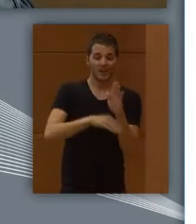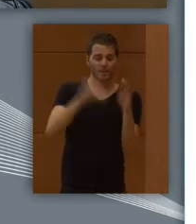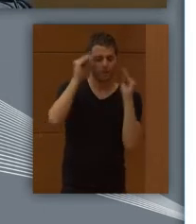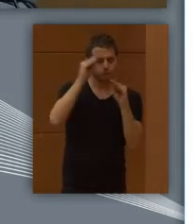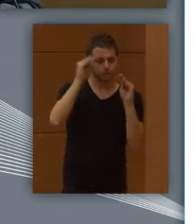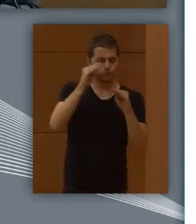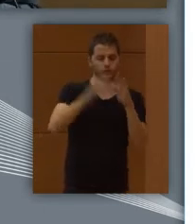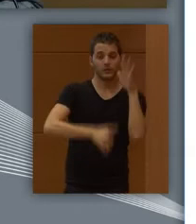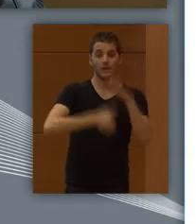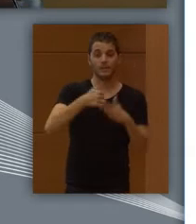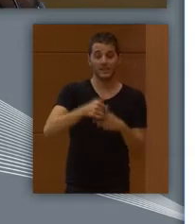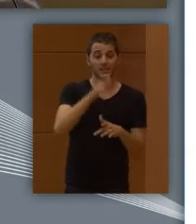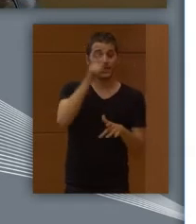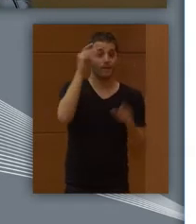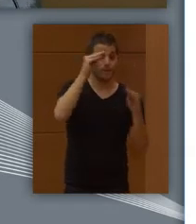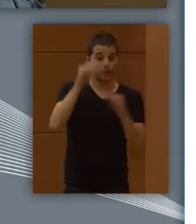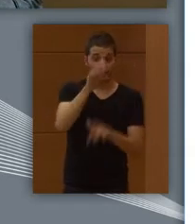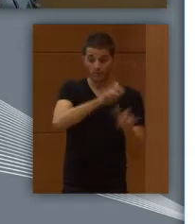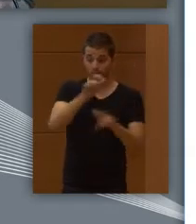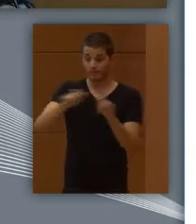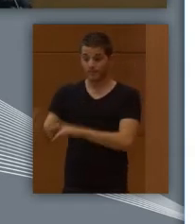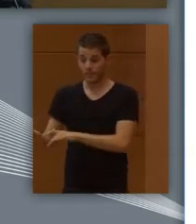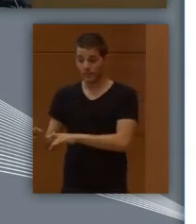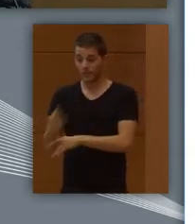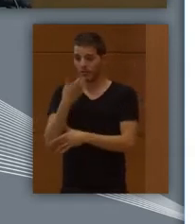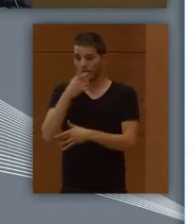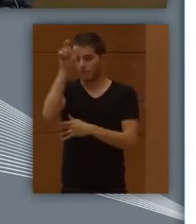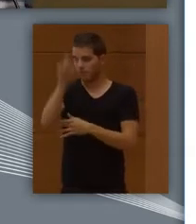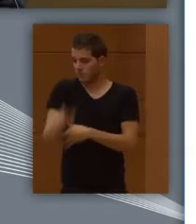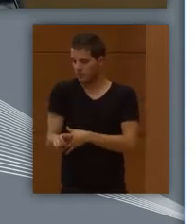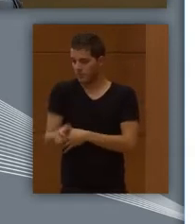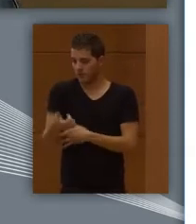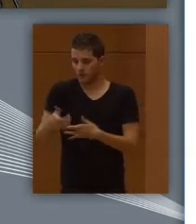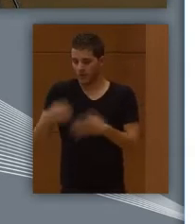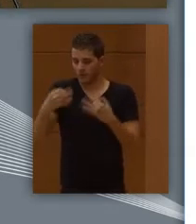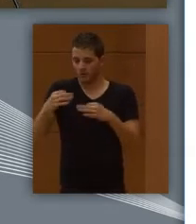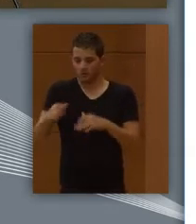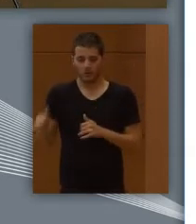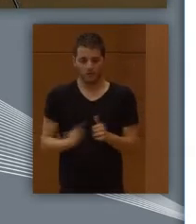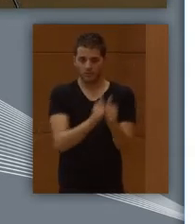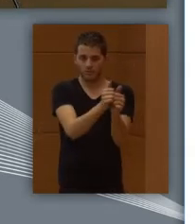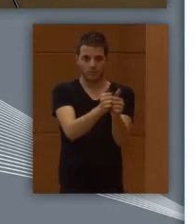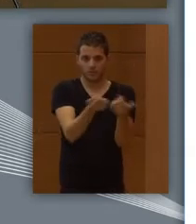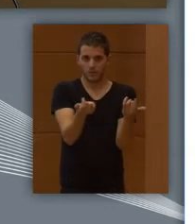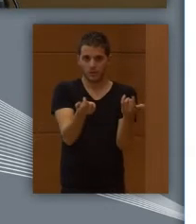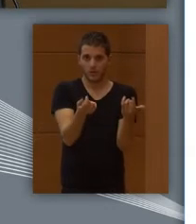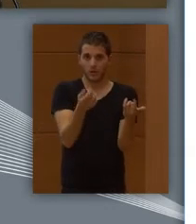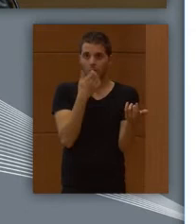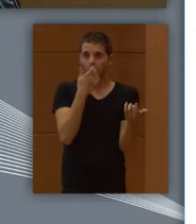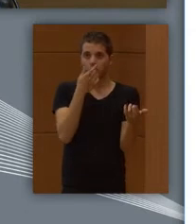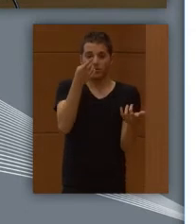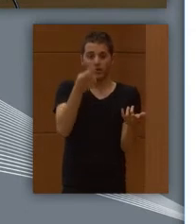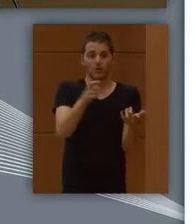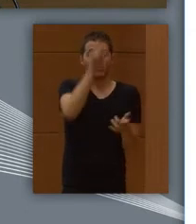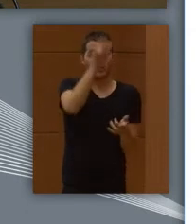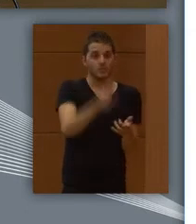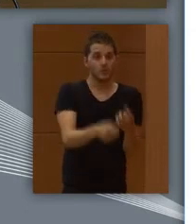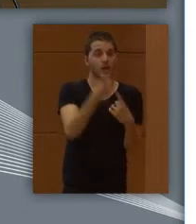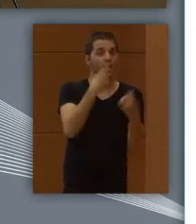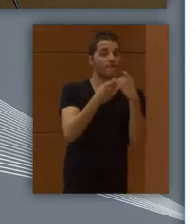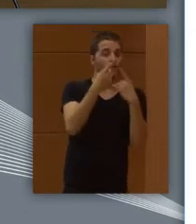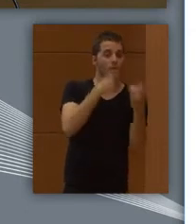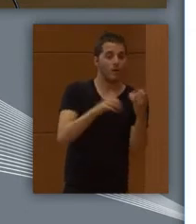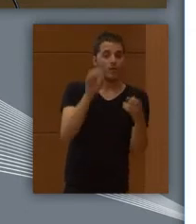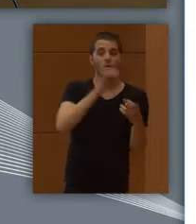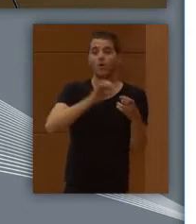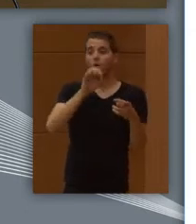de formación ciudadana para que el ciudadano o la ciudadana que utiliza habitualmente el transporte se pueda en un momento dado convertir en un informador, en un acompañador